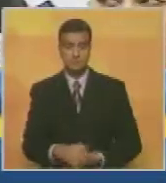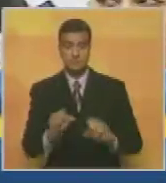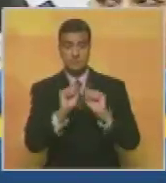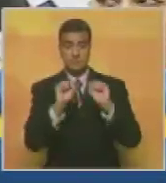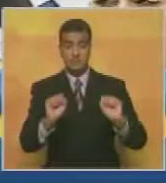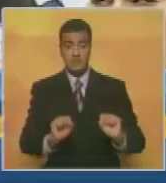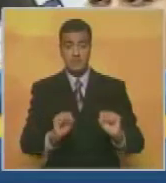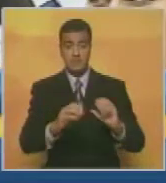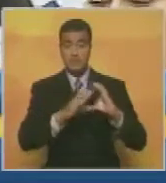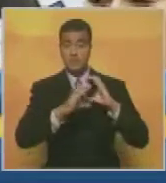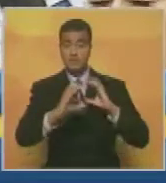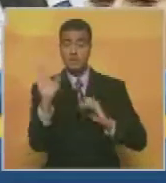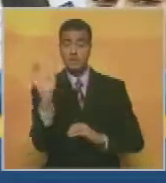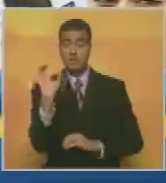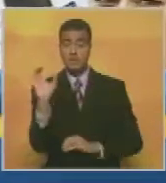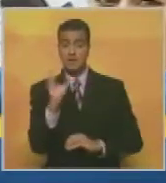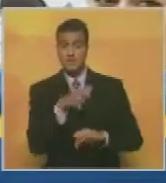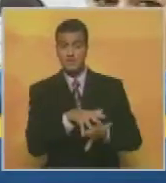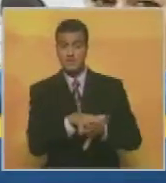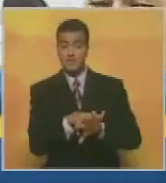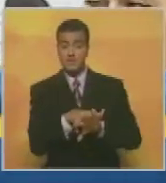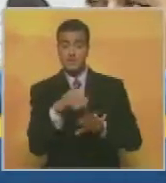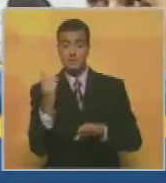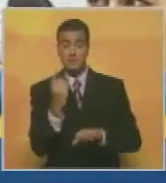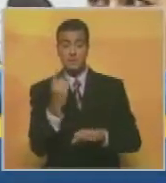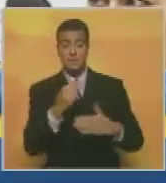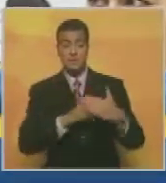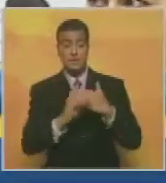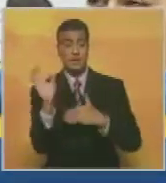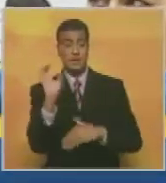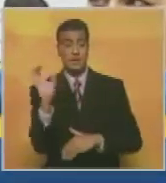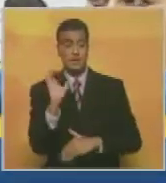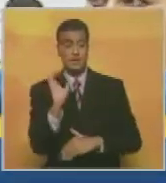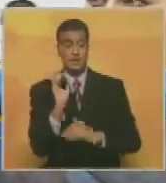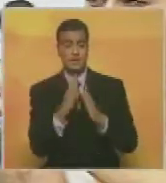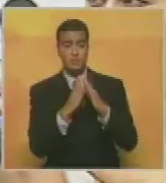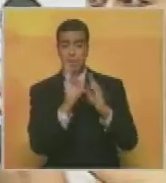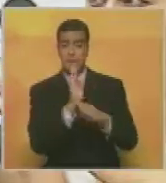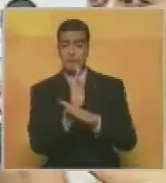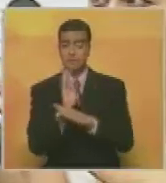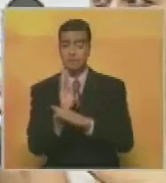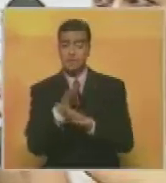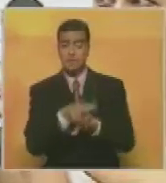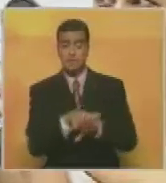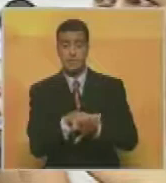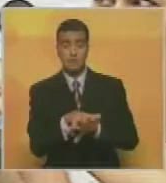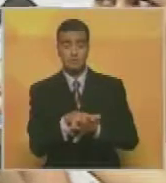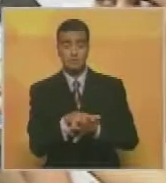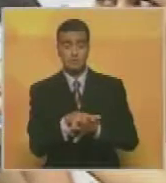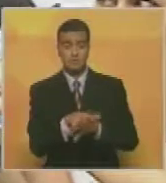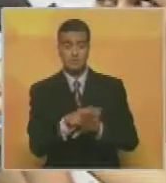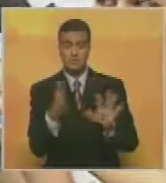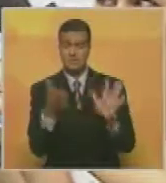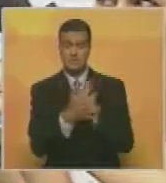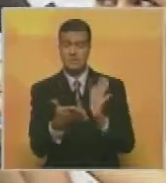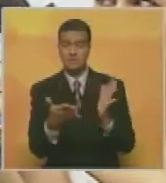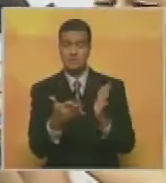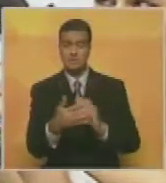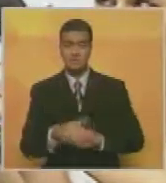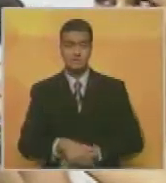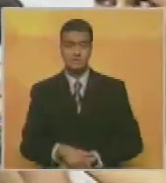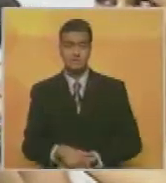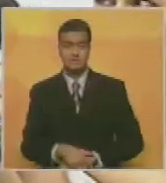de Bus Caracas es un sistema que se integrará no solo al Metro de Caracas, nosotros estamos haciendo las previsiones para integrarlo aparte de lo que será la